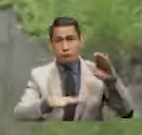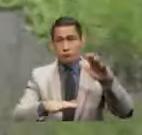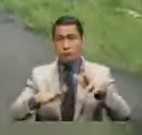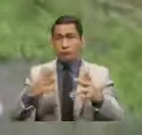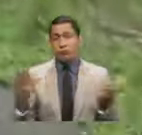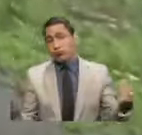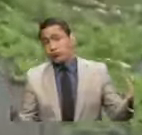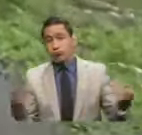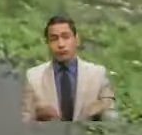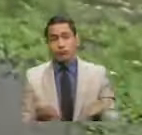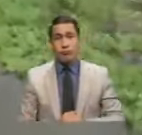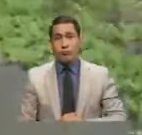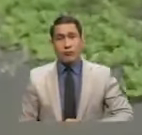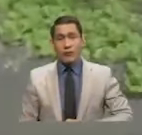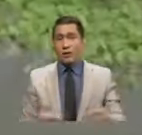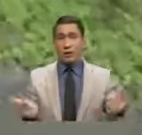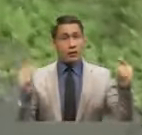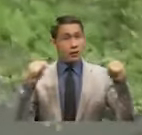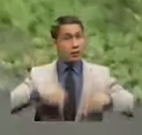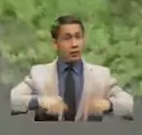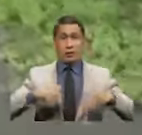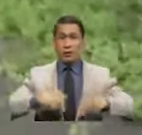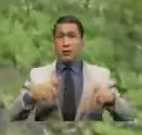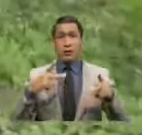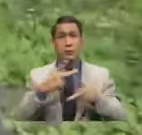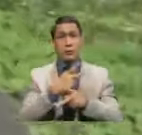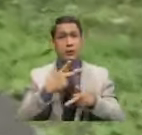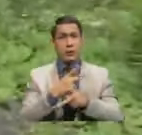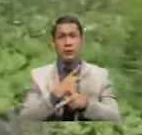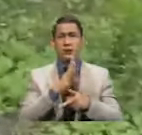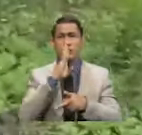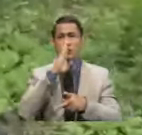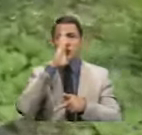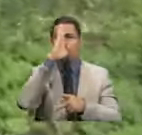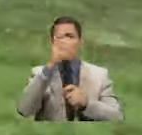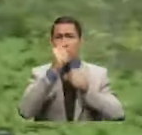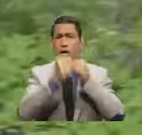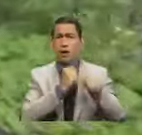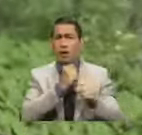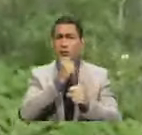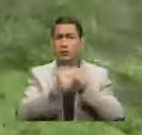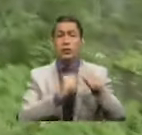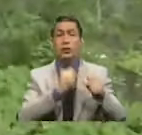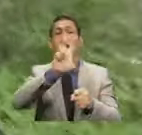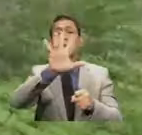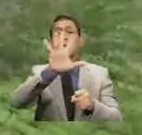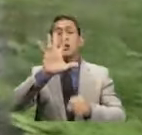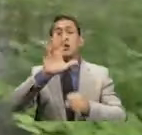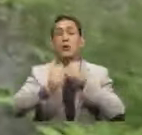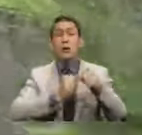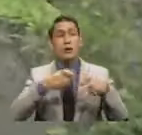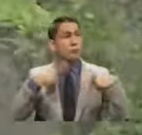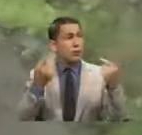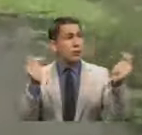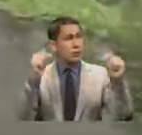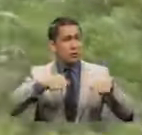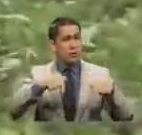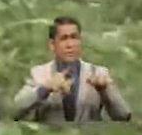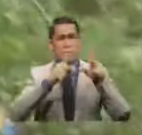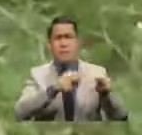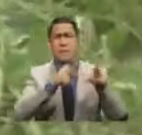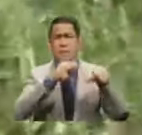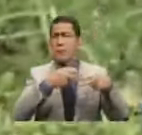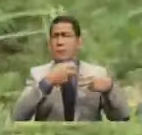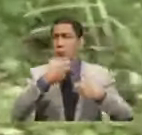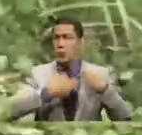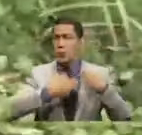salir. Esto está, pues, todo a pique, todos los años. Ya esto, yo tengo viviendo aquí 35 años y todos los años es lo mismo.